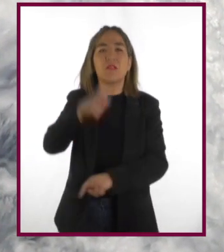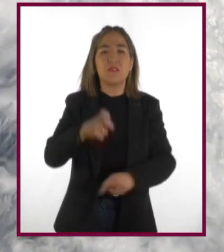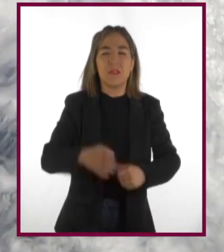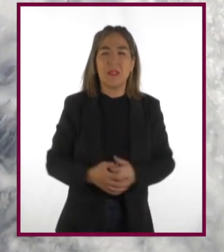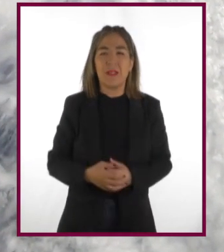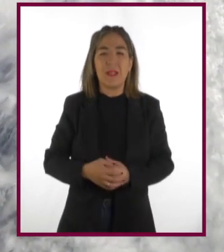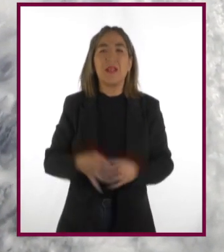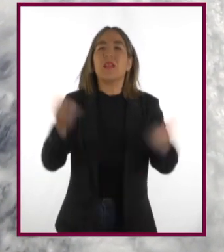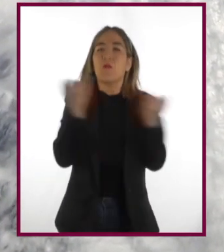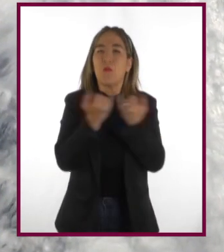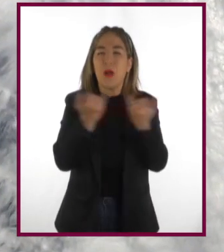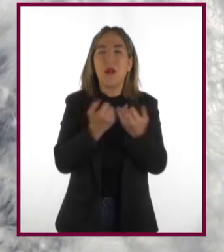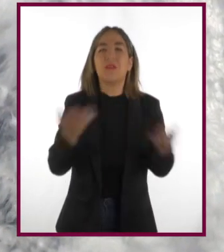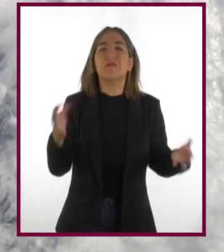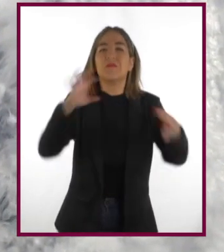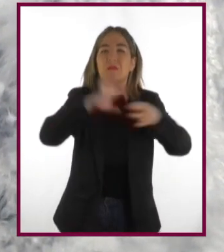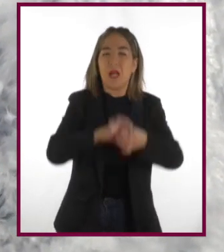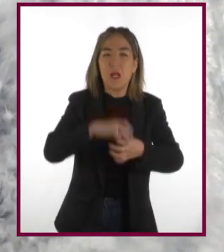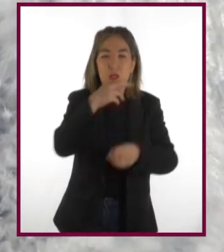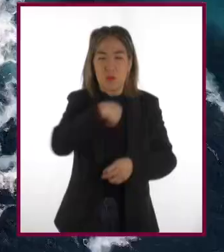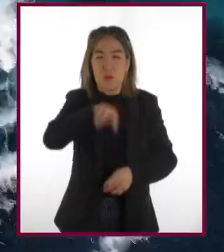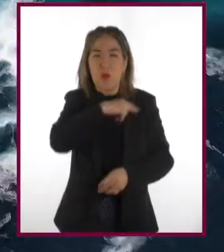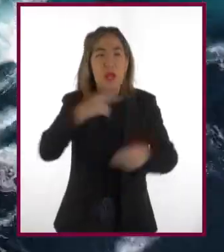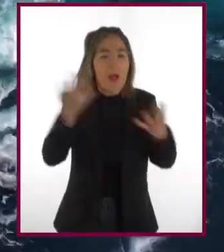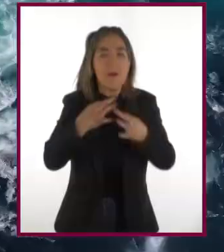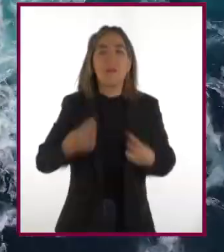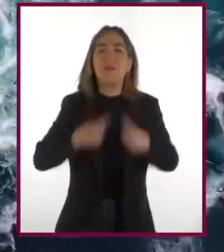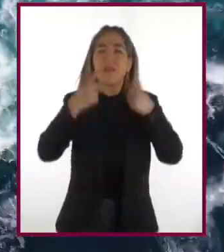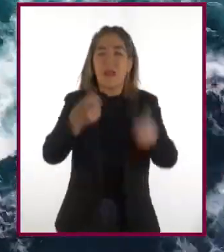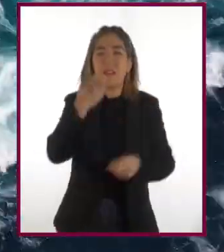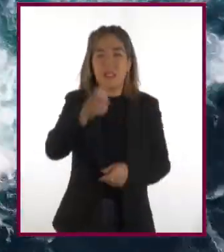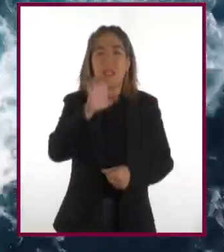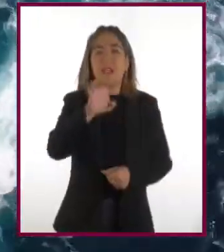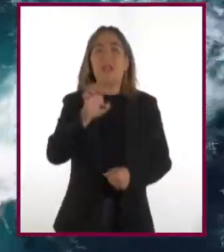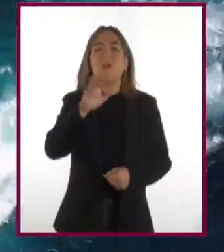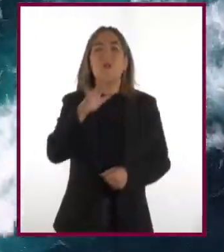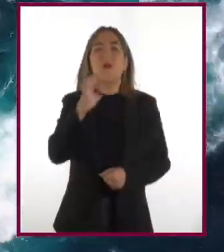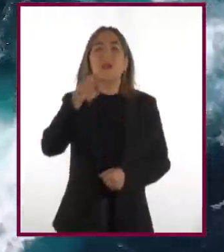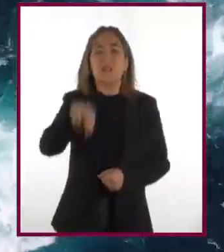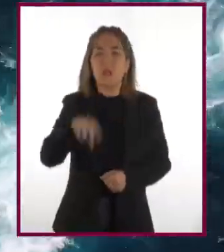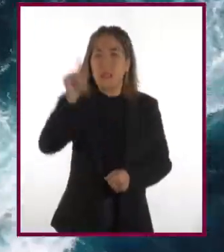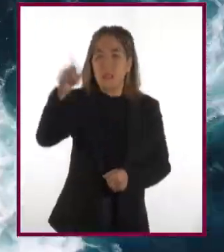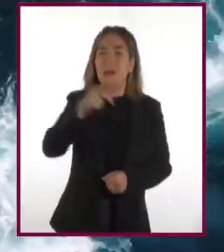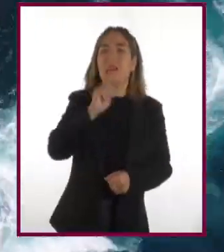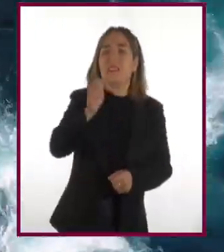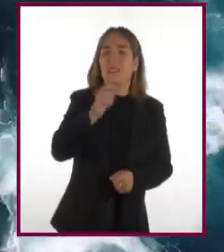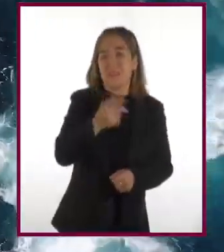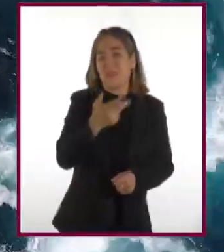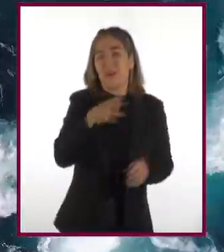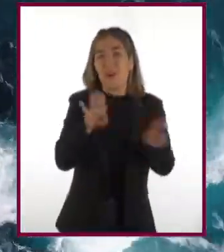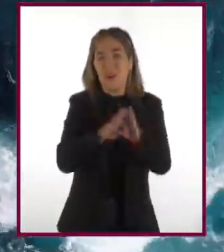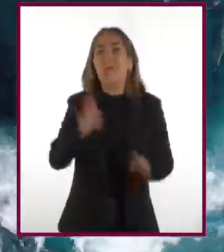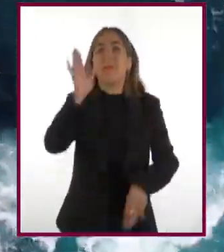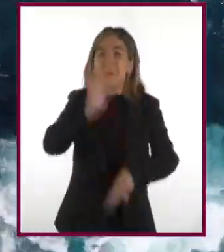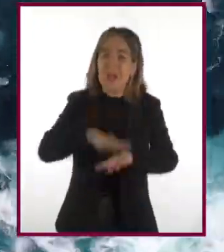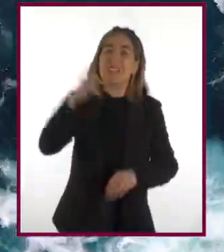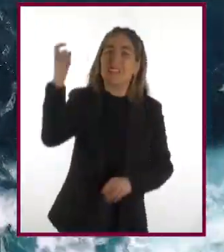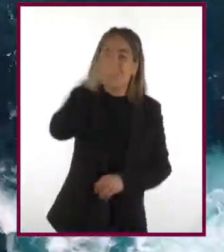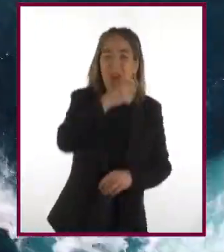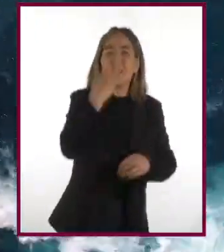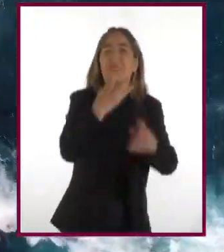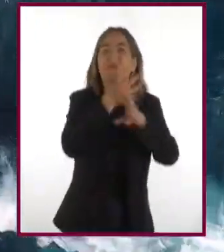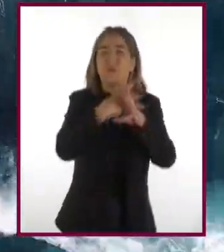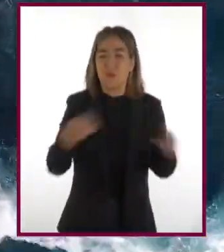de condiciones que nosotros le estamos dando a la ecuación de Navier-Stokes, lo cual complica todavía más